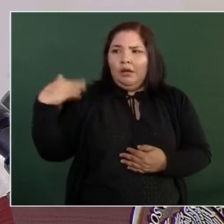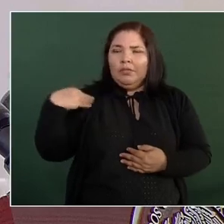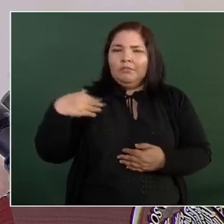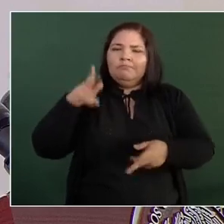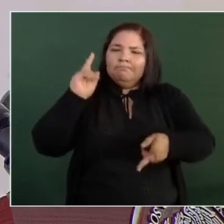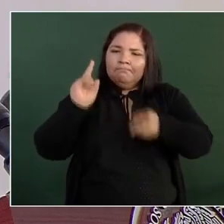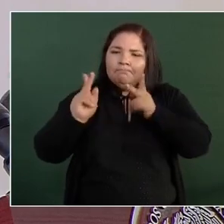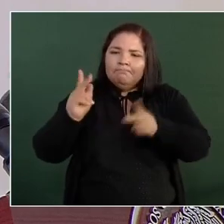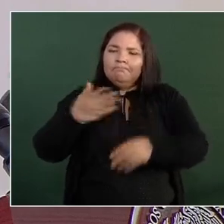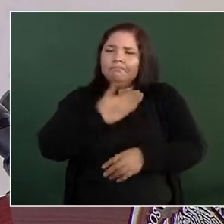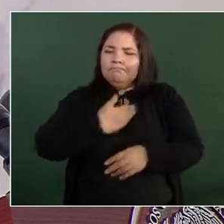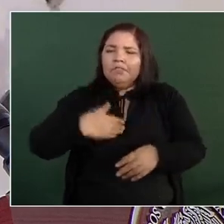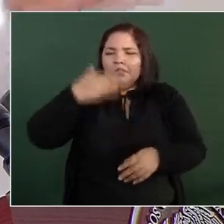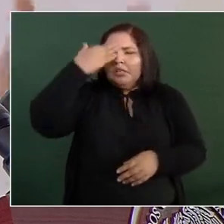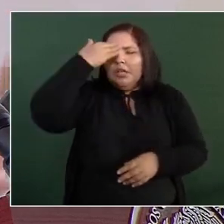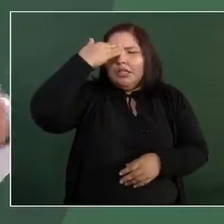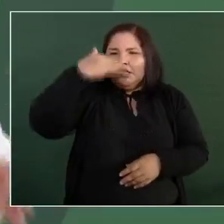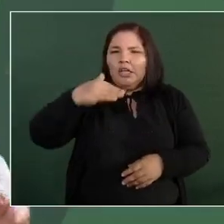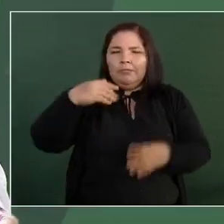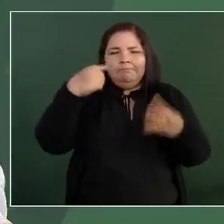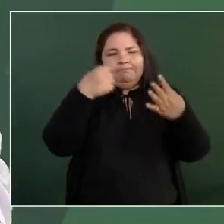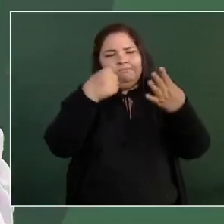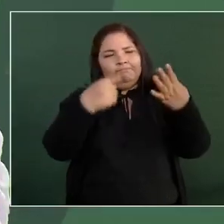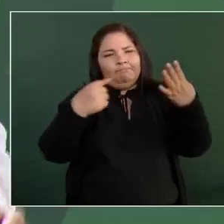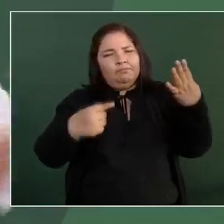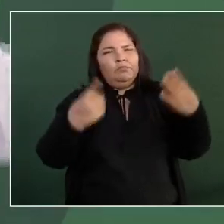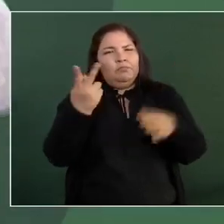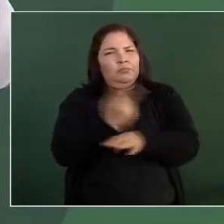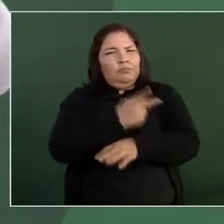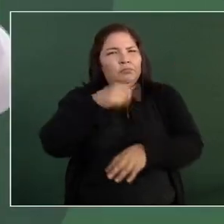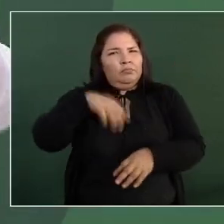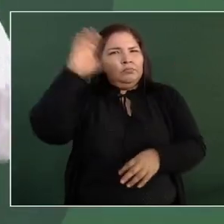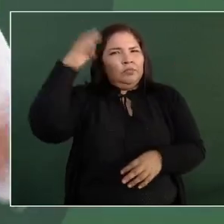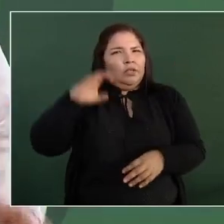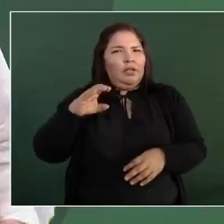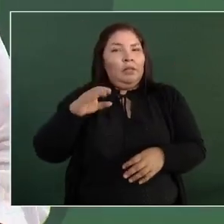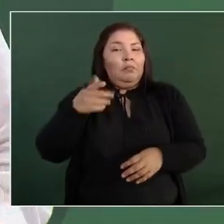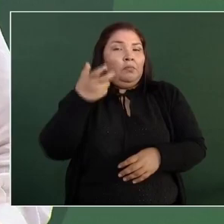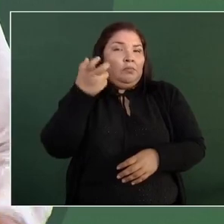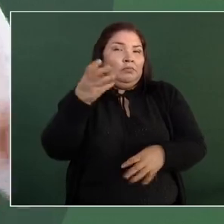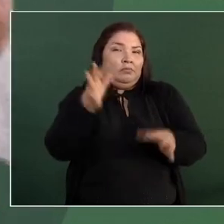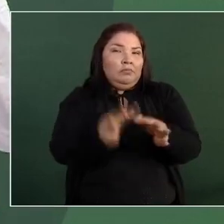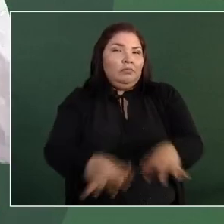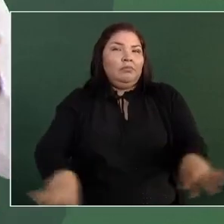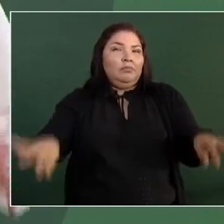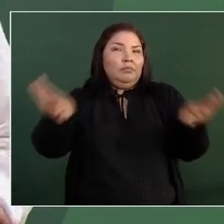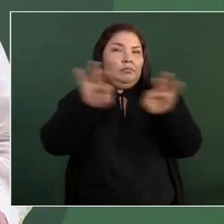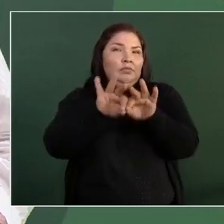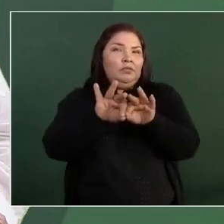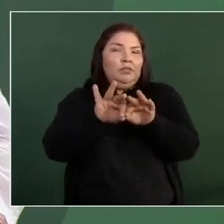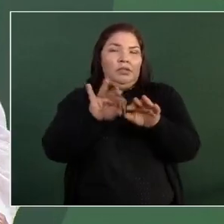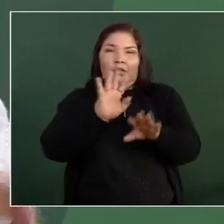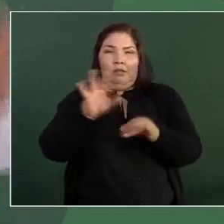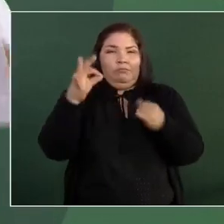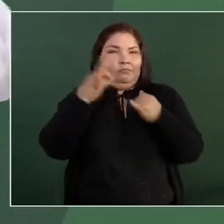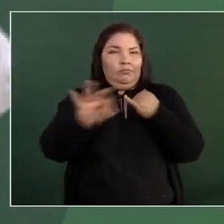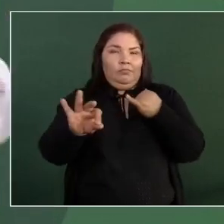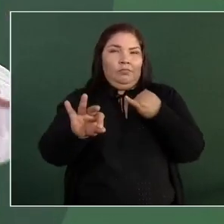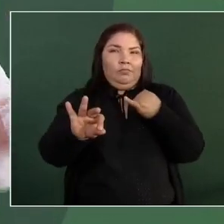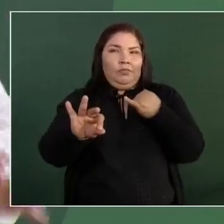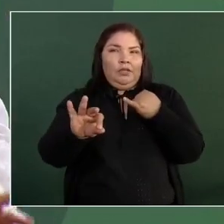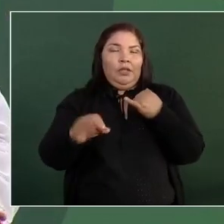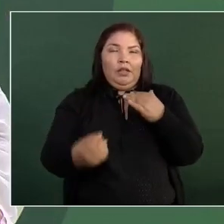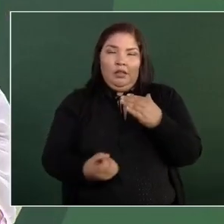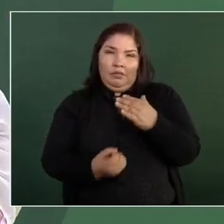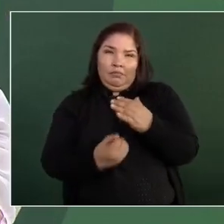el presidente sabe de qué se trata cada una de las cosas, pero es muy importante decir. Y termino con esto. En la